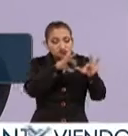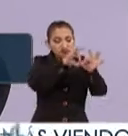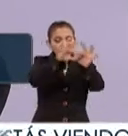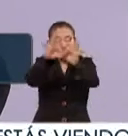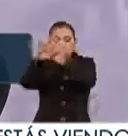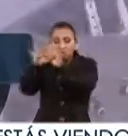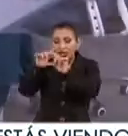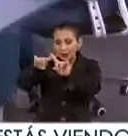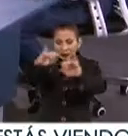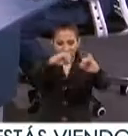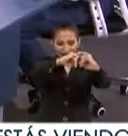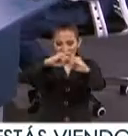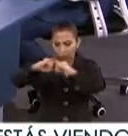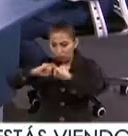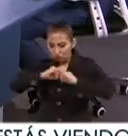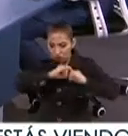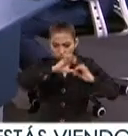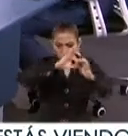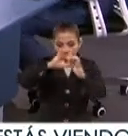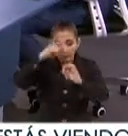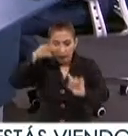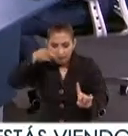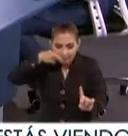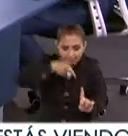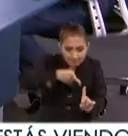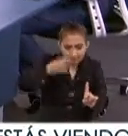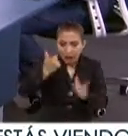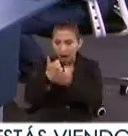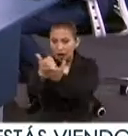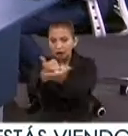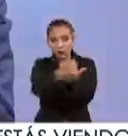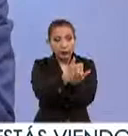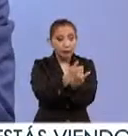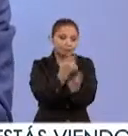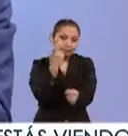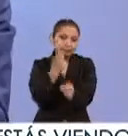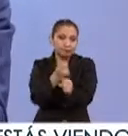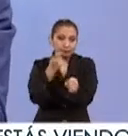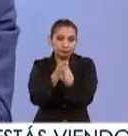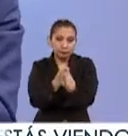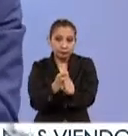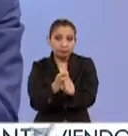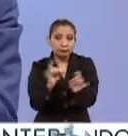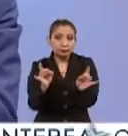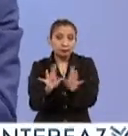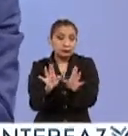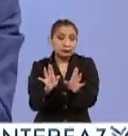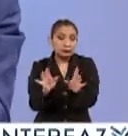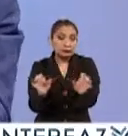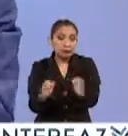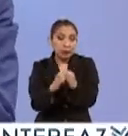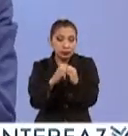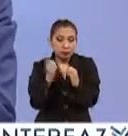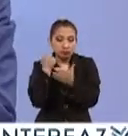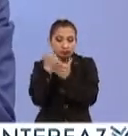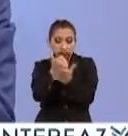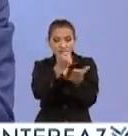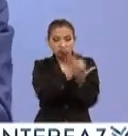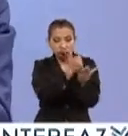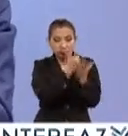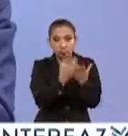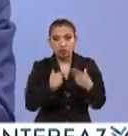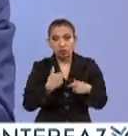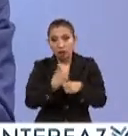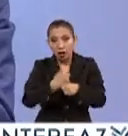las distintas instancias para poder enfocarse en un fin común, que de entrada es, en caso de desastre, pues atender a